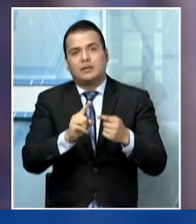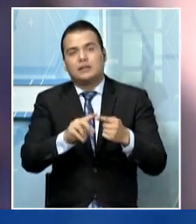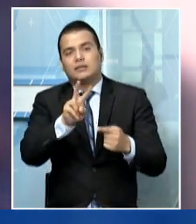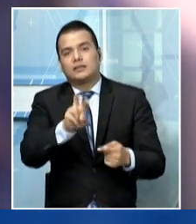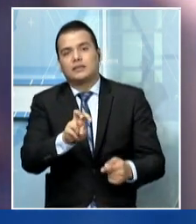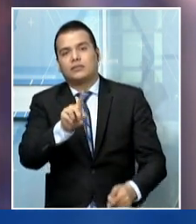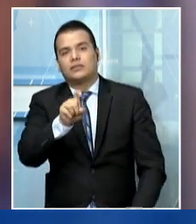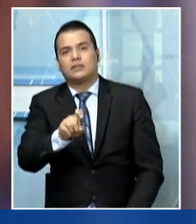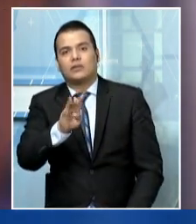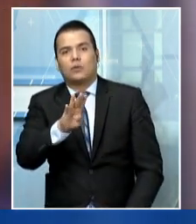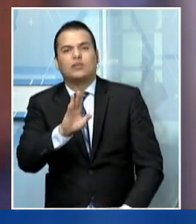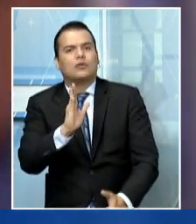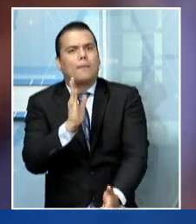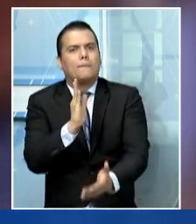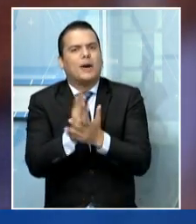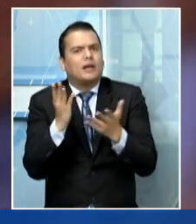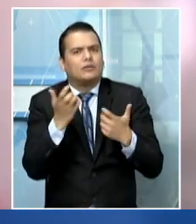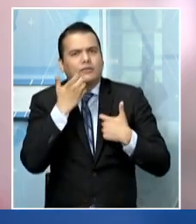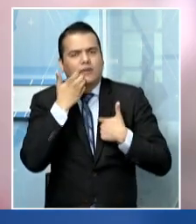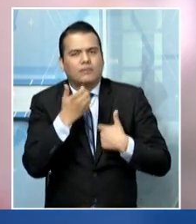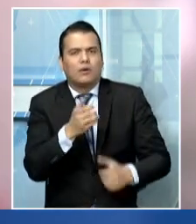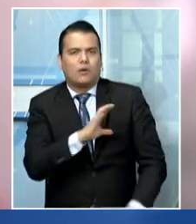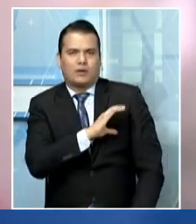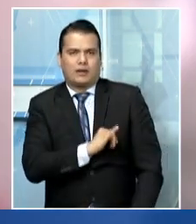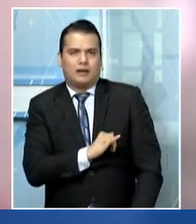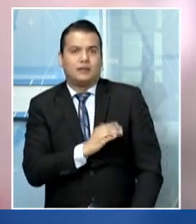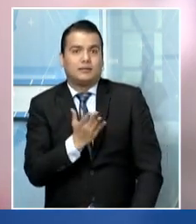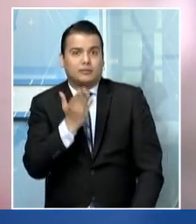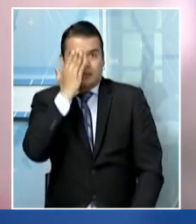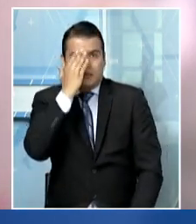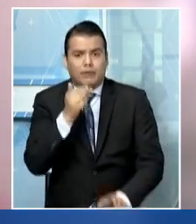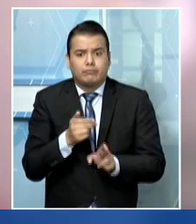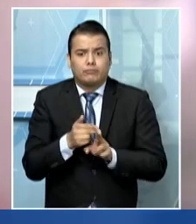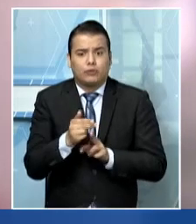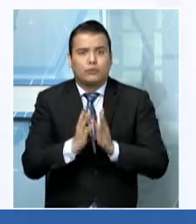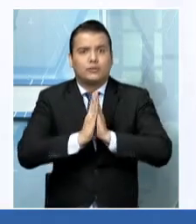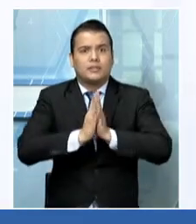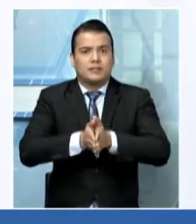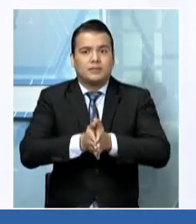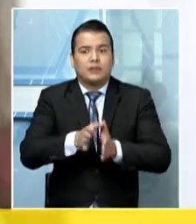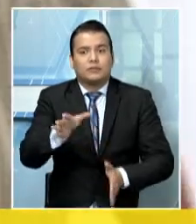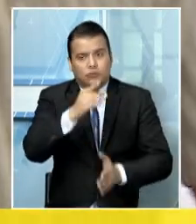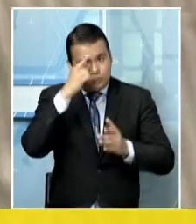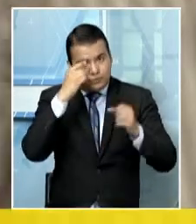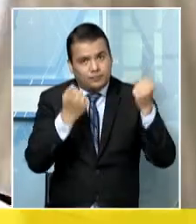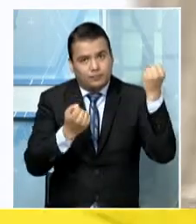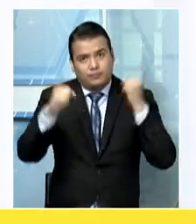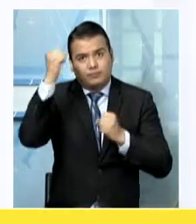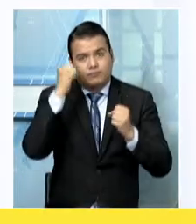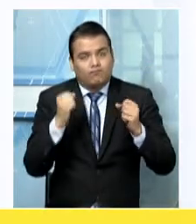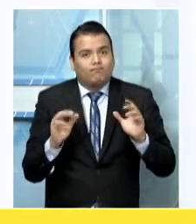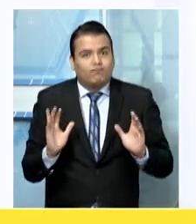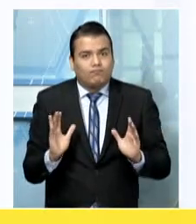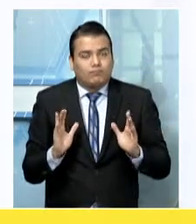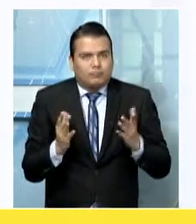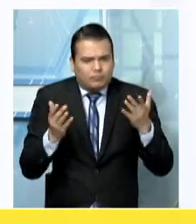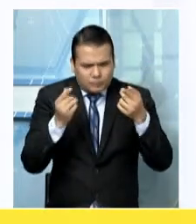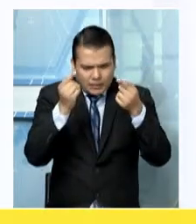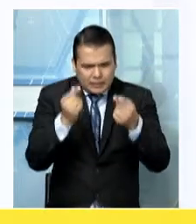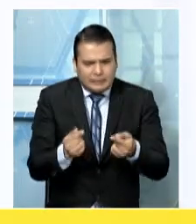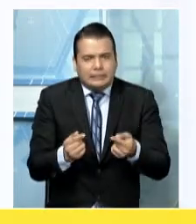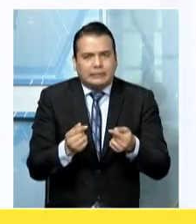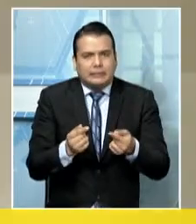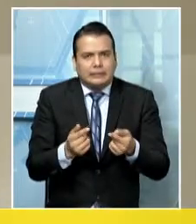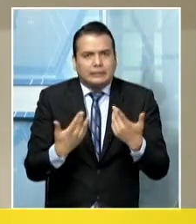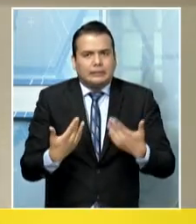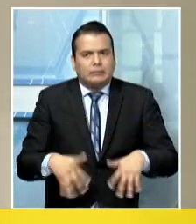El panorama previo a las fiestas decembrinas preocupa enormemente a las autoridades. El segundo indicador que siempre evaluamos es el porcentaje de